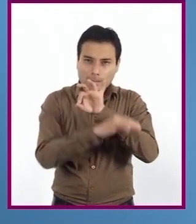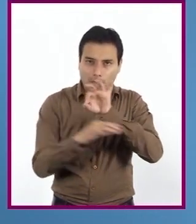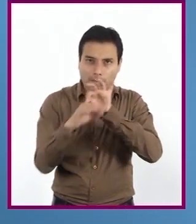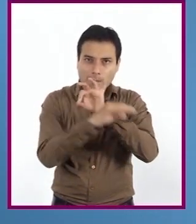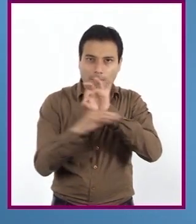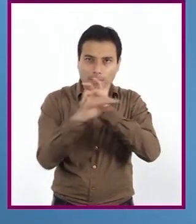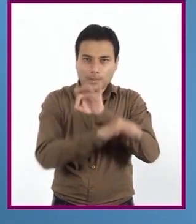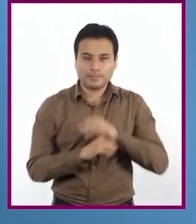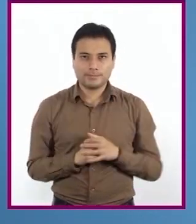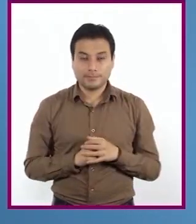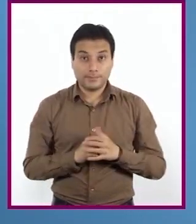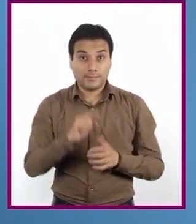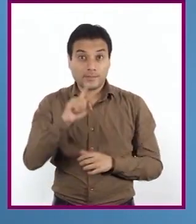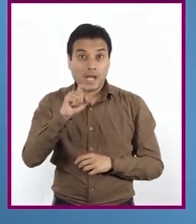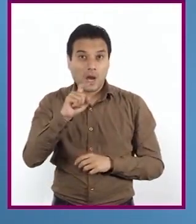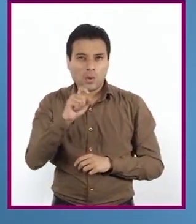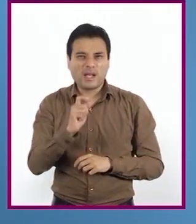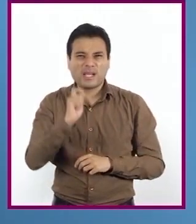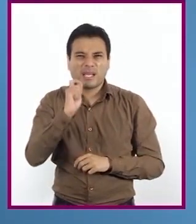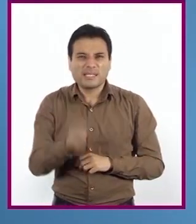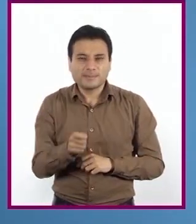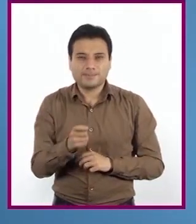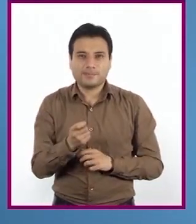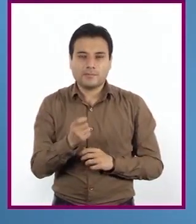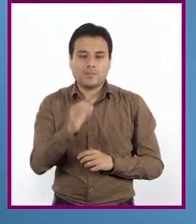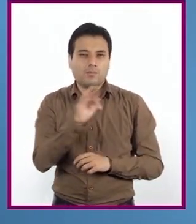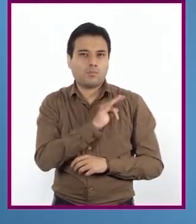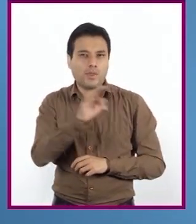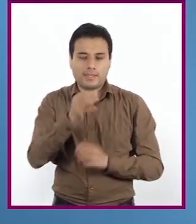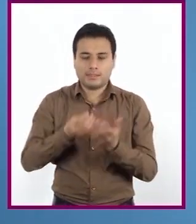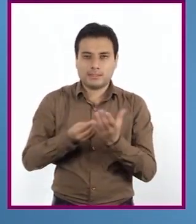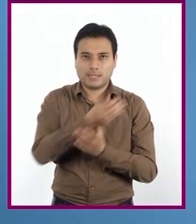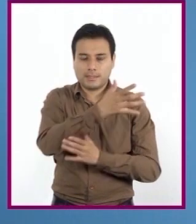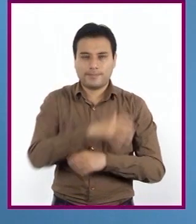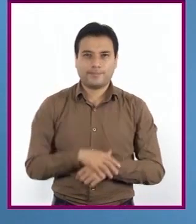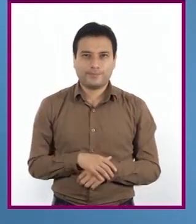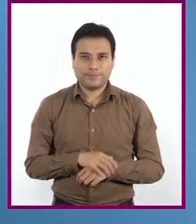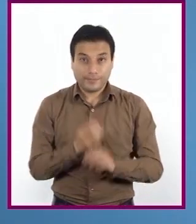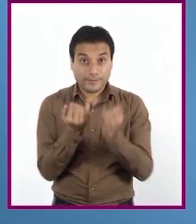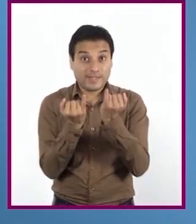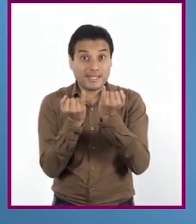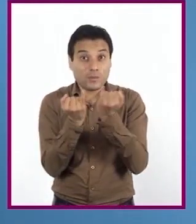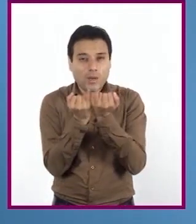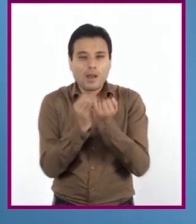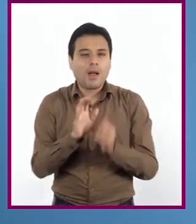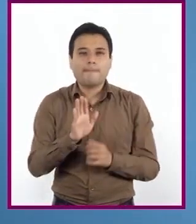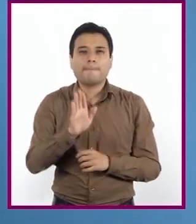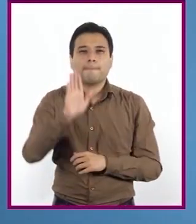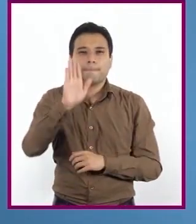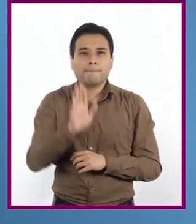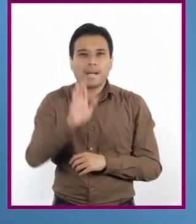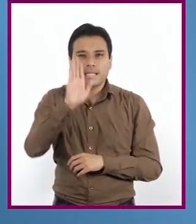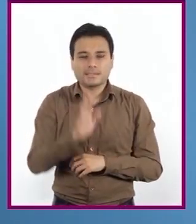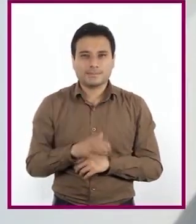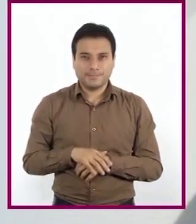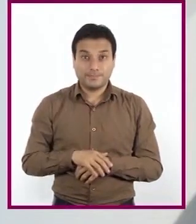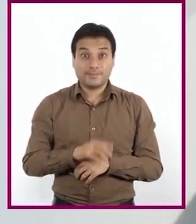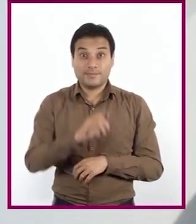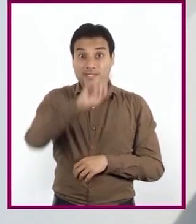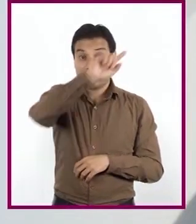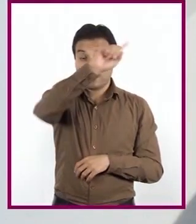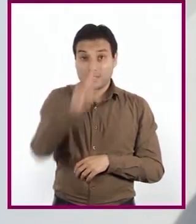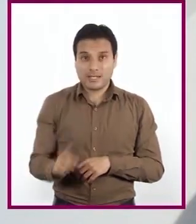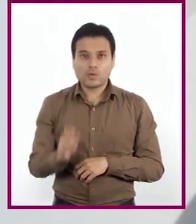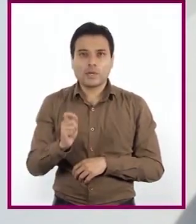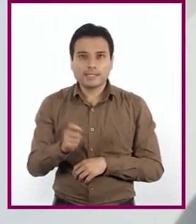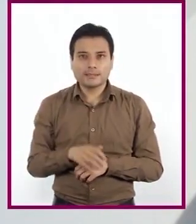en este caso, hace la función del exceso de carga. El rayo no es más que el contacto entre dos polos opuestos, en este